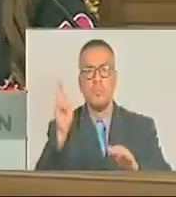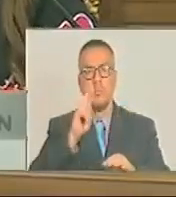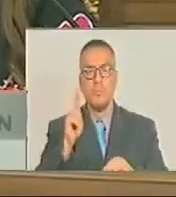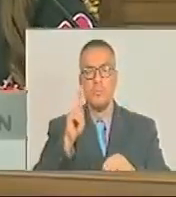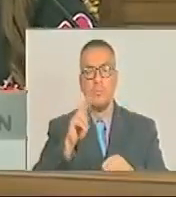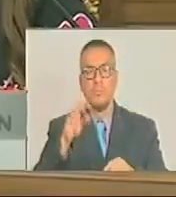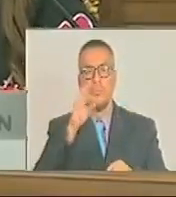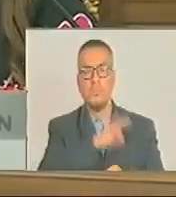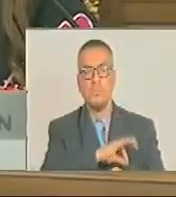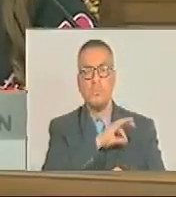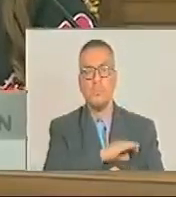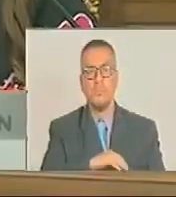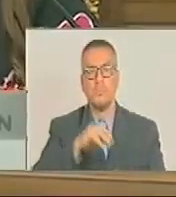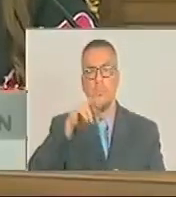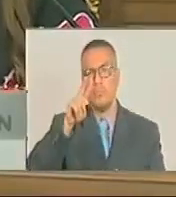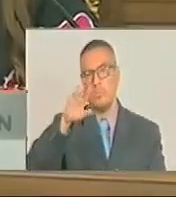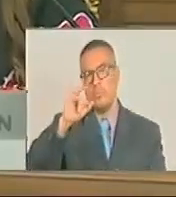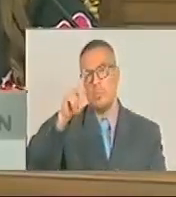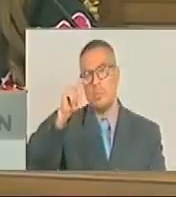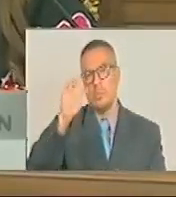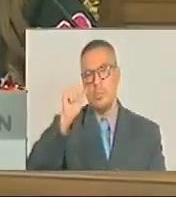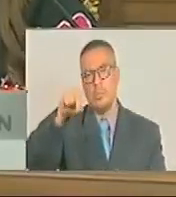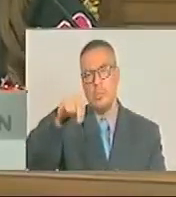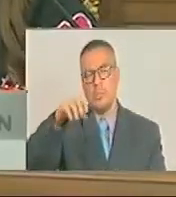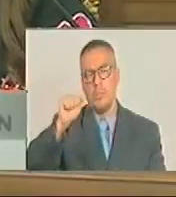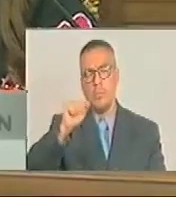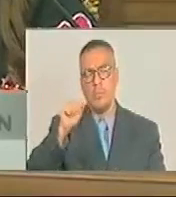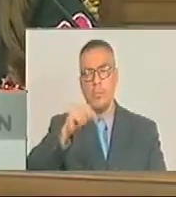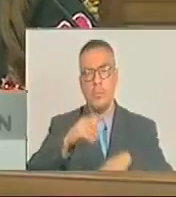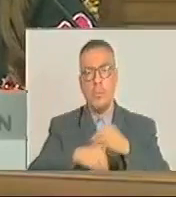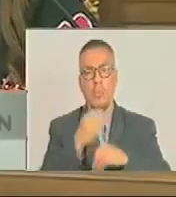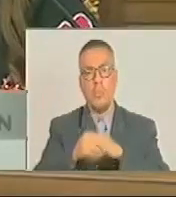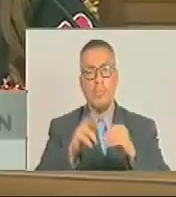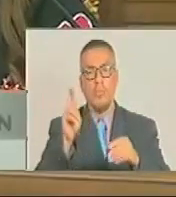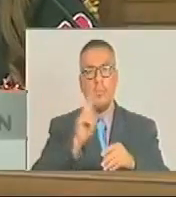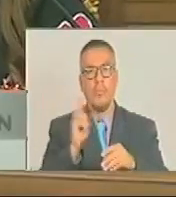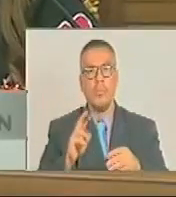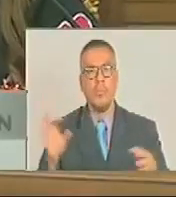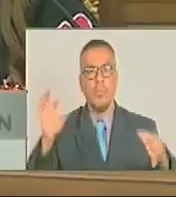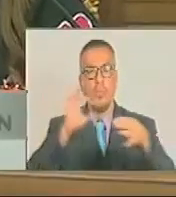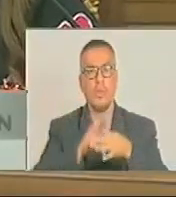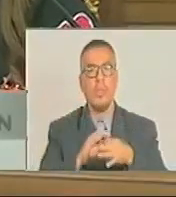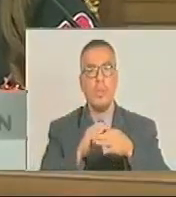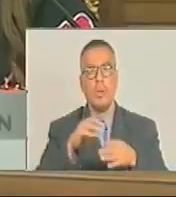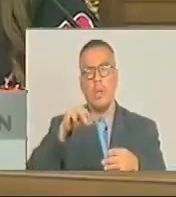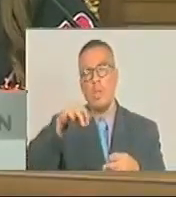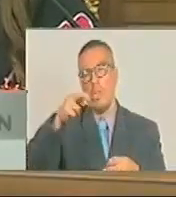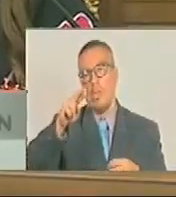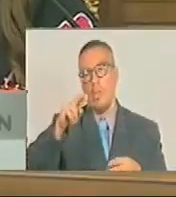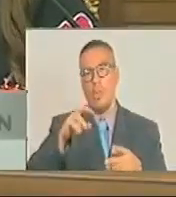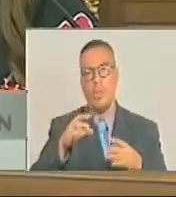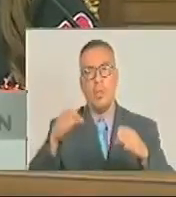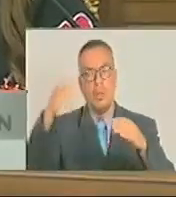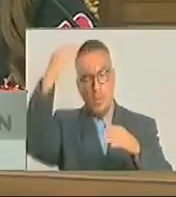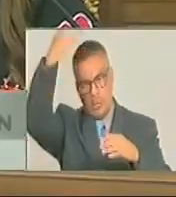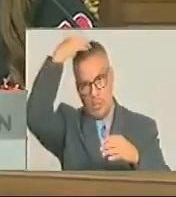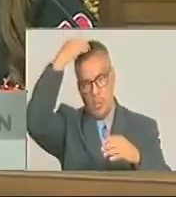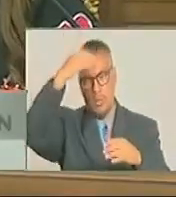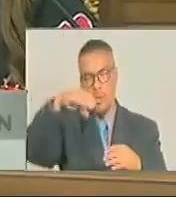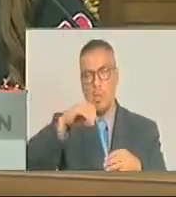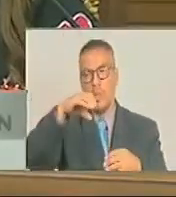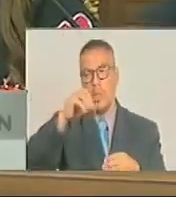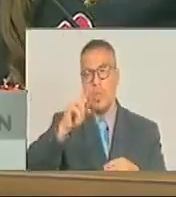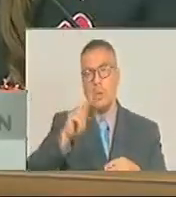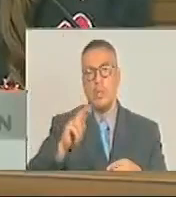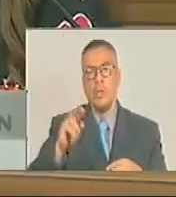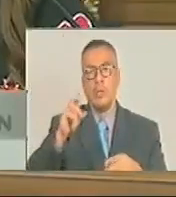República Socialista de Vietnam, concurrente ante la República de la Unión de Myanmar, el Reino de Camboya y la